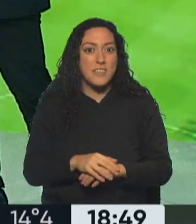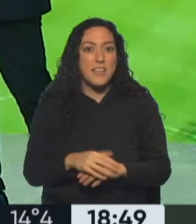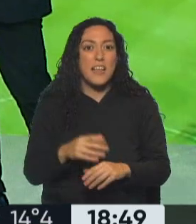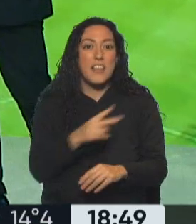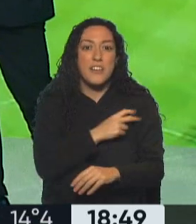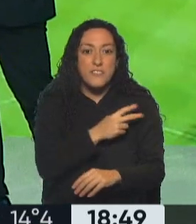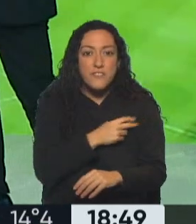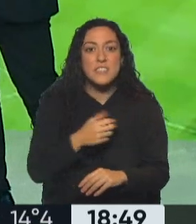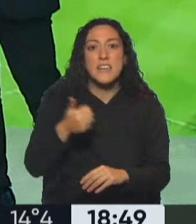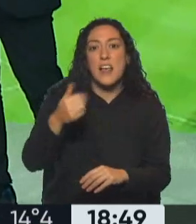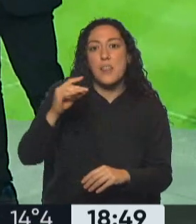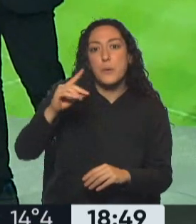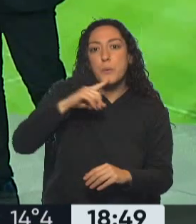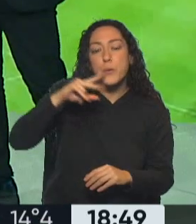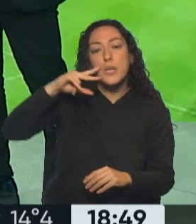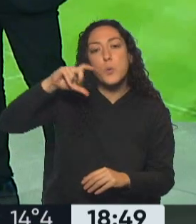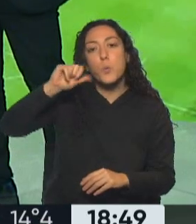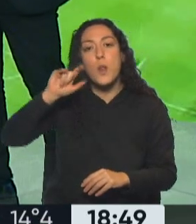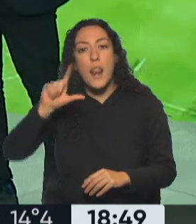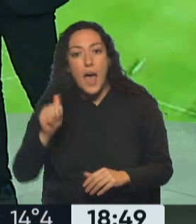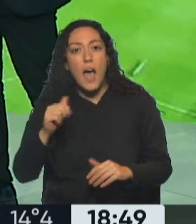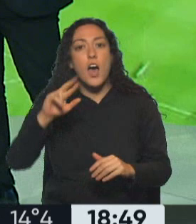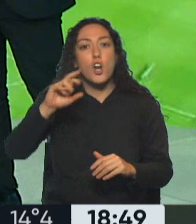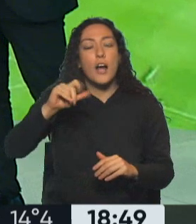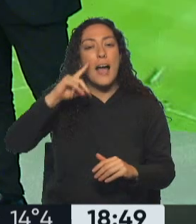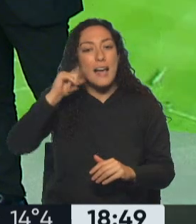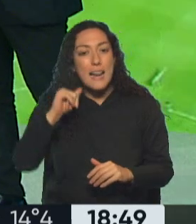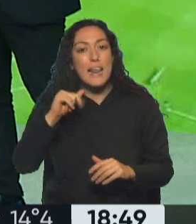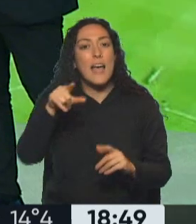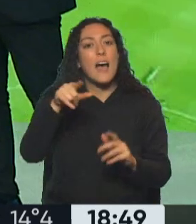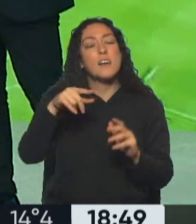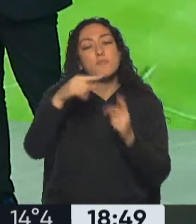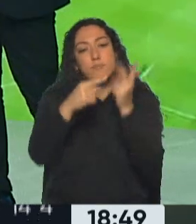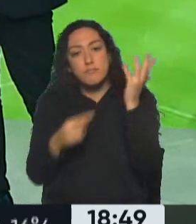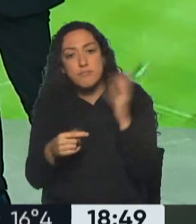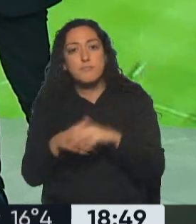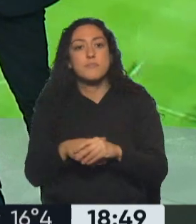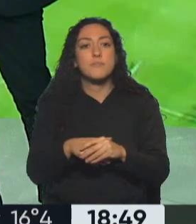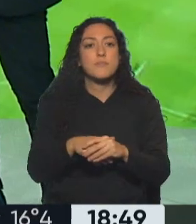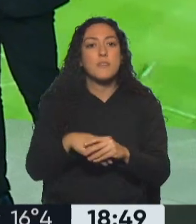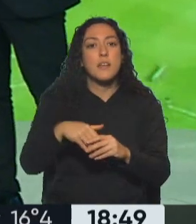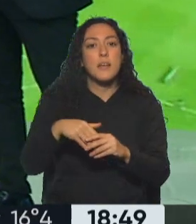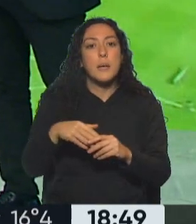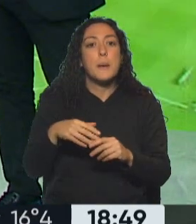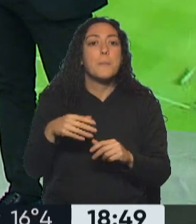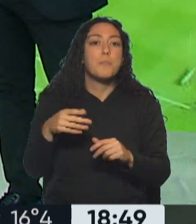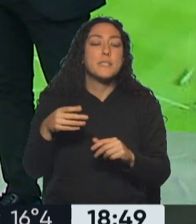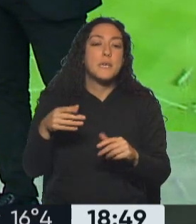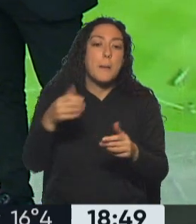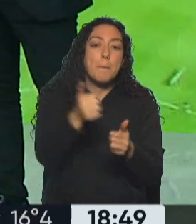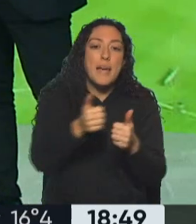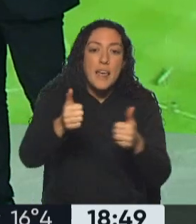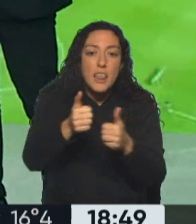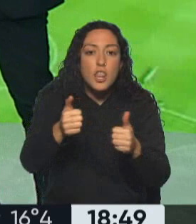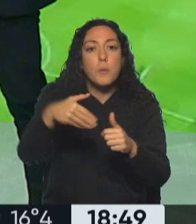Roncaglia, Sandes y Fabra, aunque Agustín Rossi tiene futuro fuera de Boca, ¿no? Medina, Alan Varela, Paul Fernández,